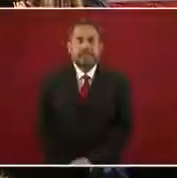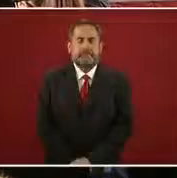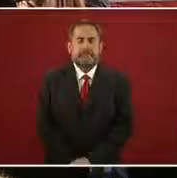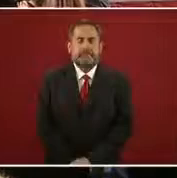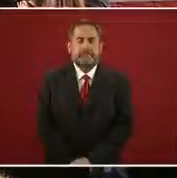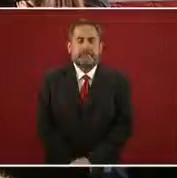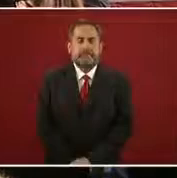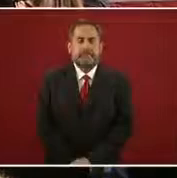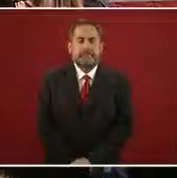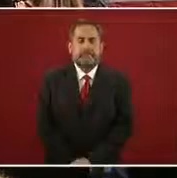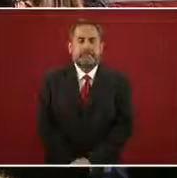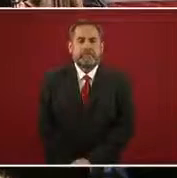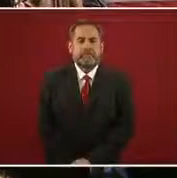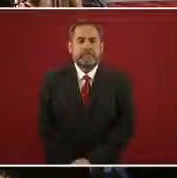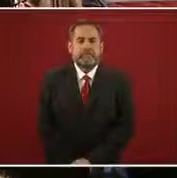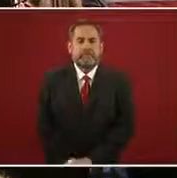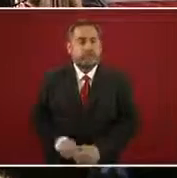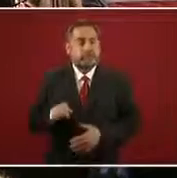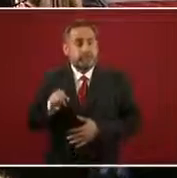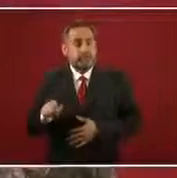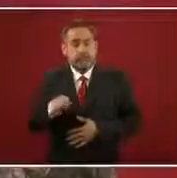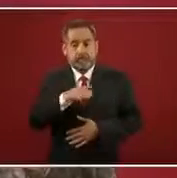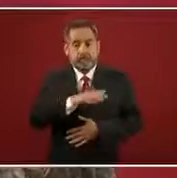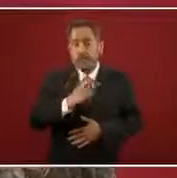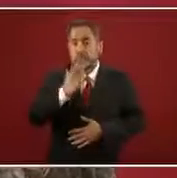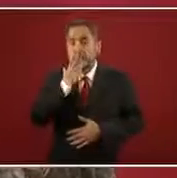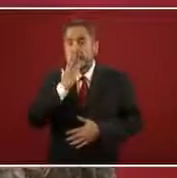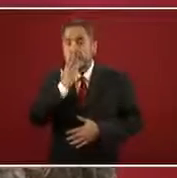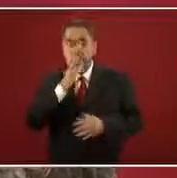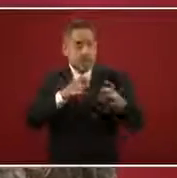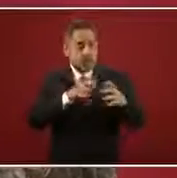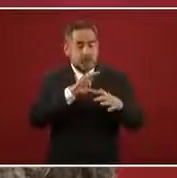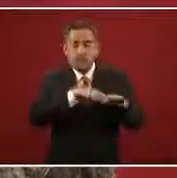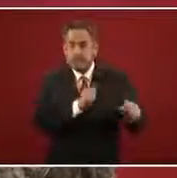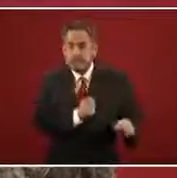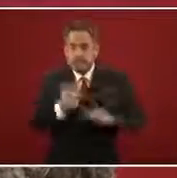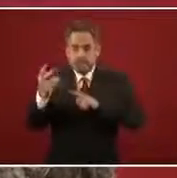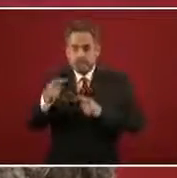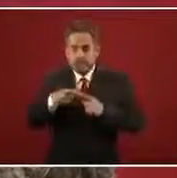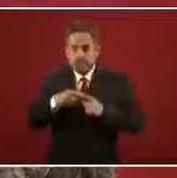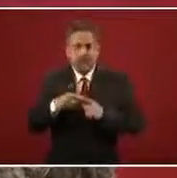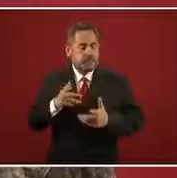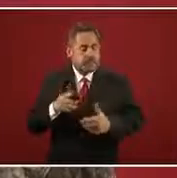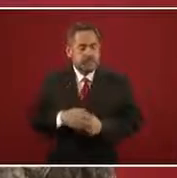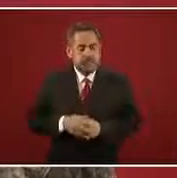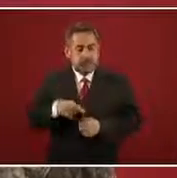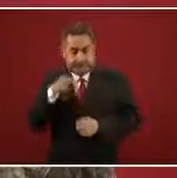las deportaciones que se hacían de Sonora. Aquí